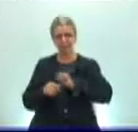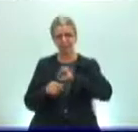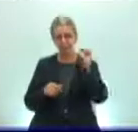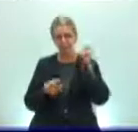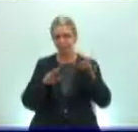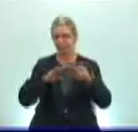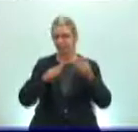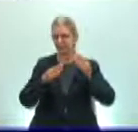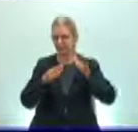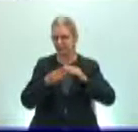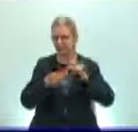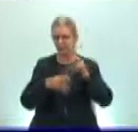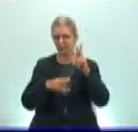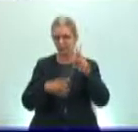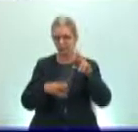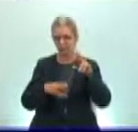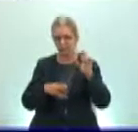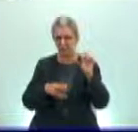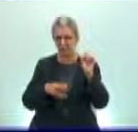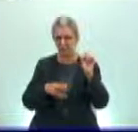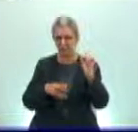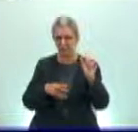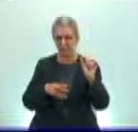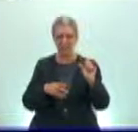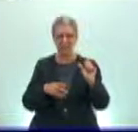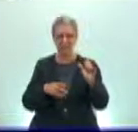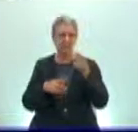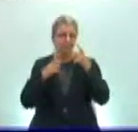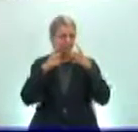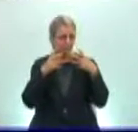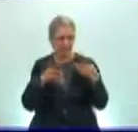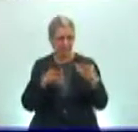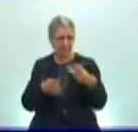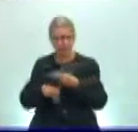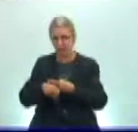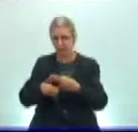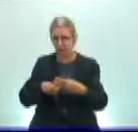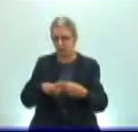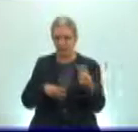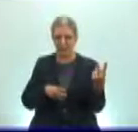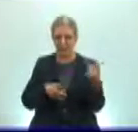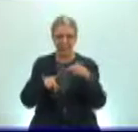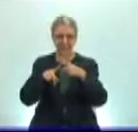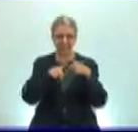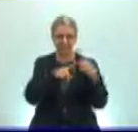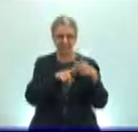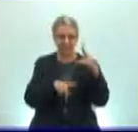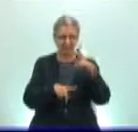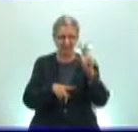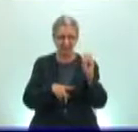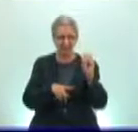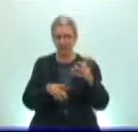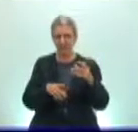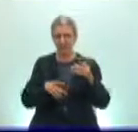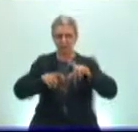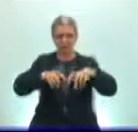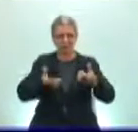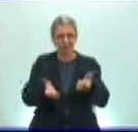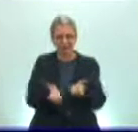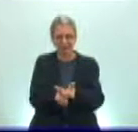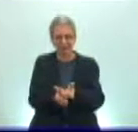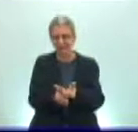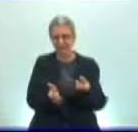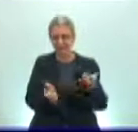muy importante, vamos a analizar la importancia histórica del 20 Congreso del Partido